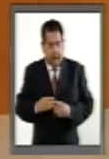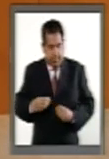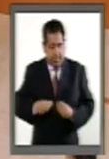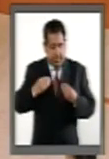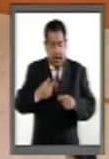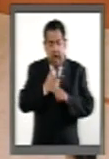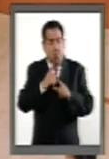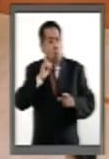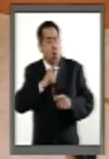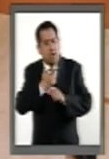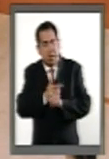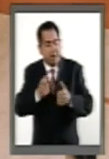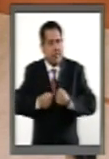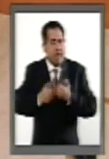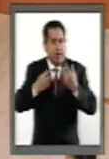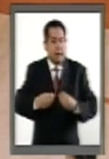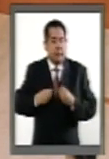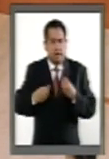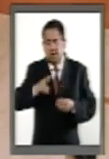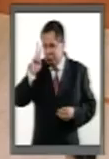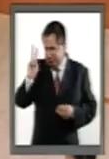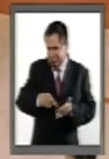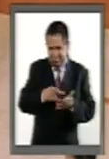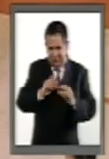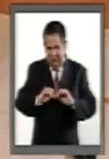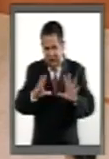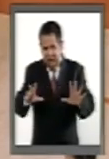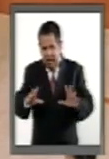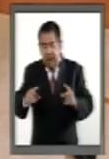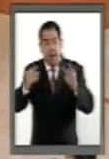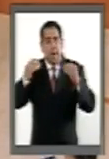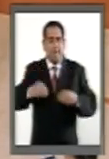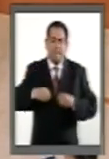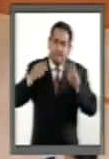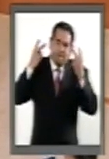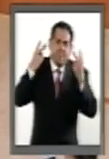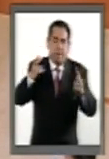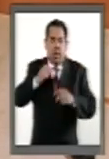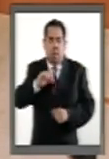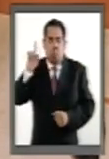libertad de las mujeres. Y permitan decirlo claramente, ¡vivan las